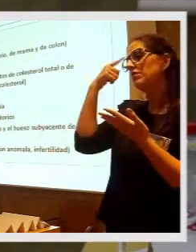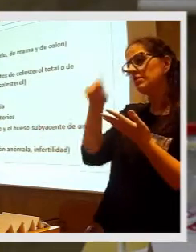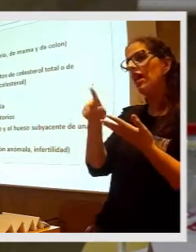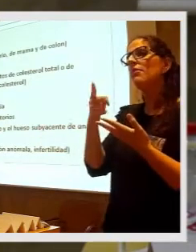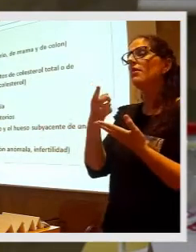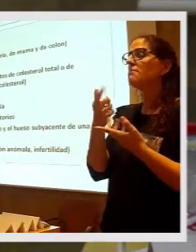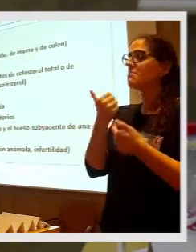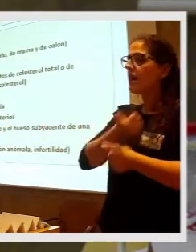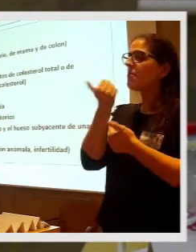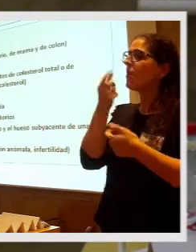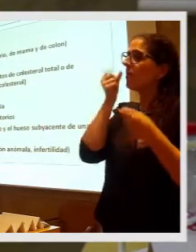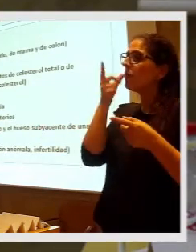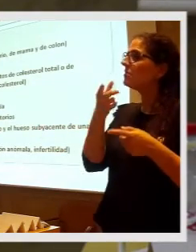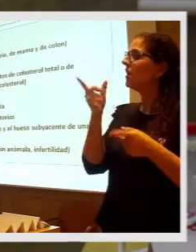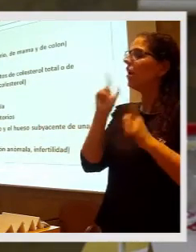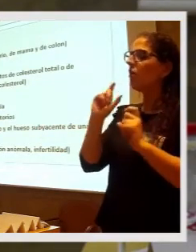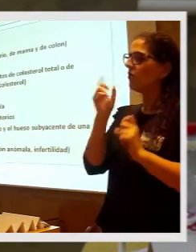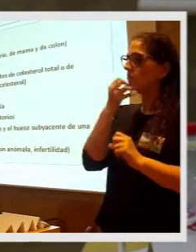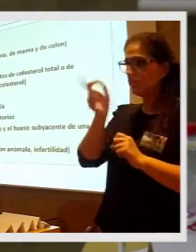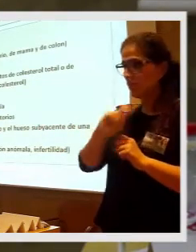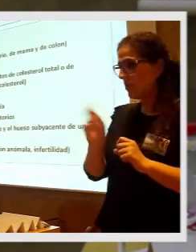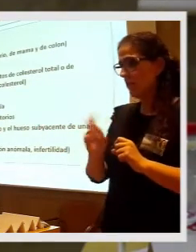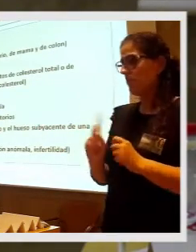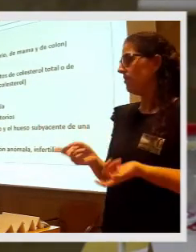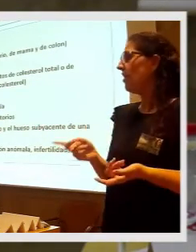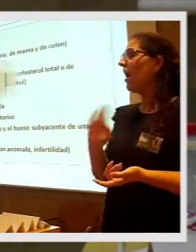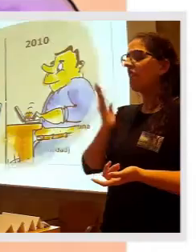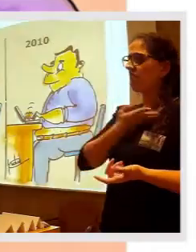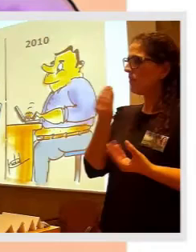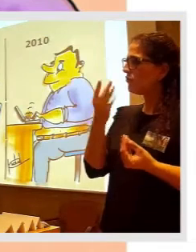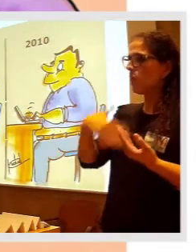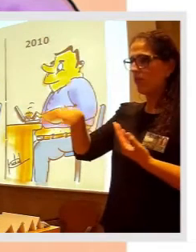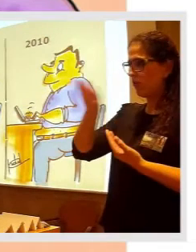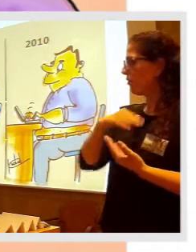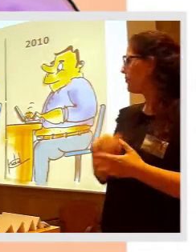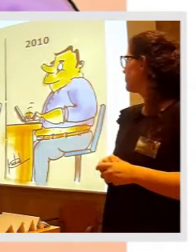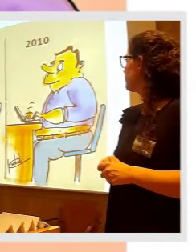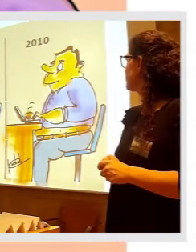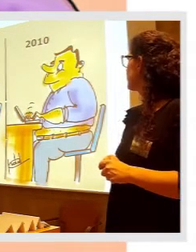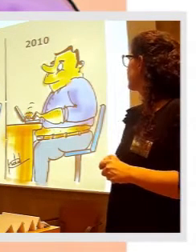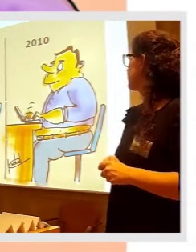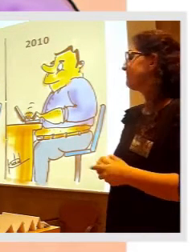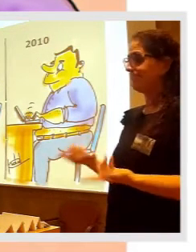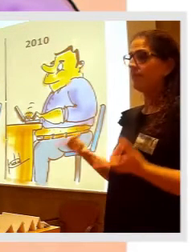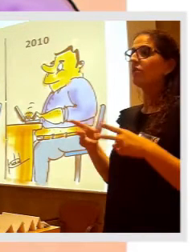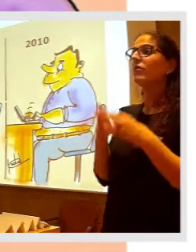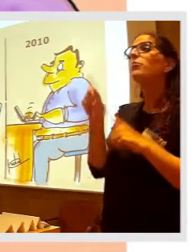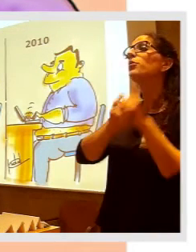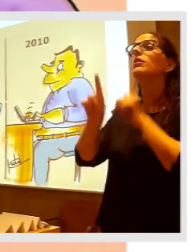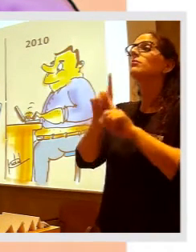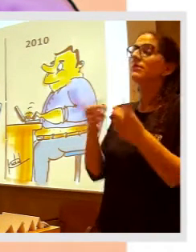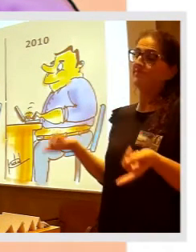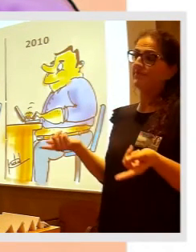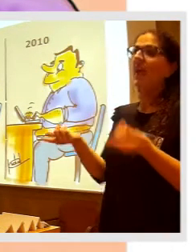cada vez más esta obesidad que nos está desde luego maltratando a todos, ¿no? Y esto es lo que está ocurriendo. El problema